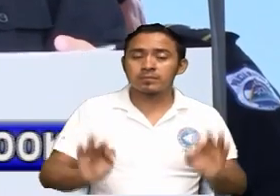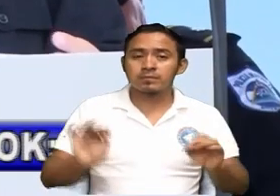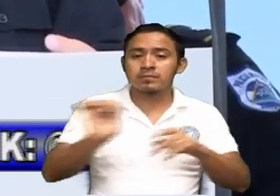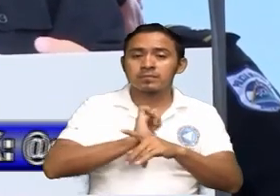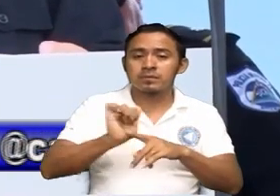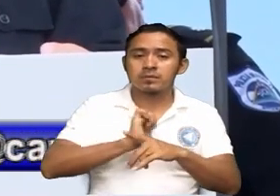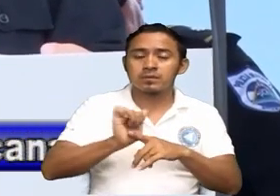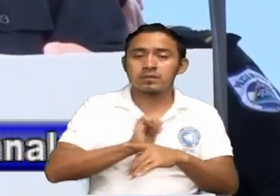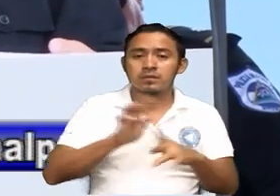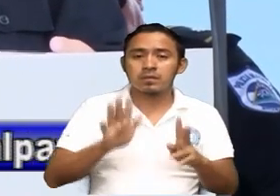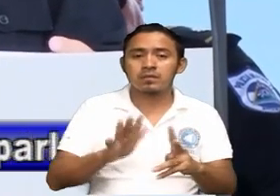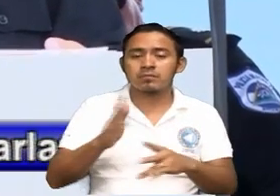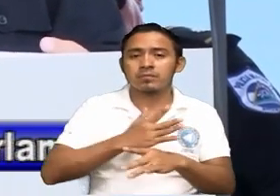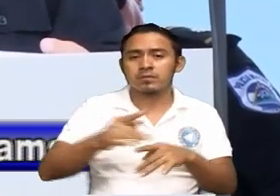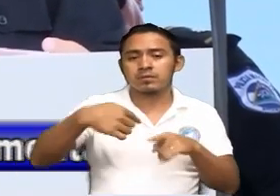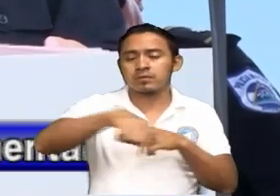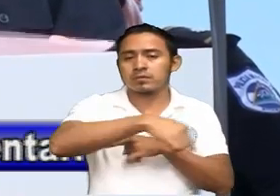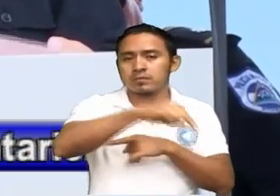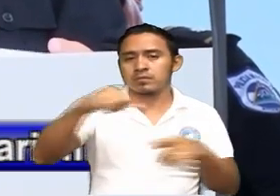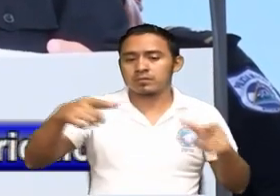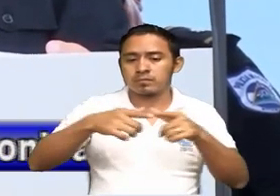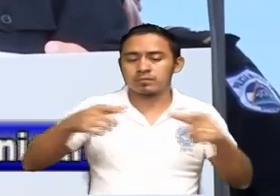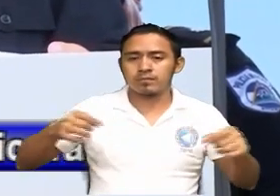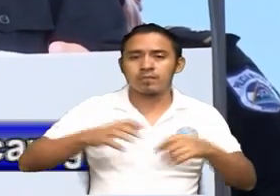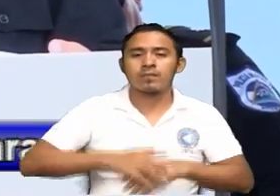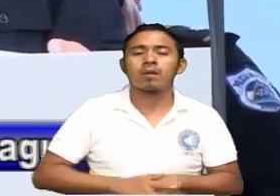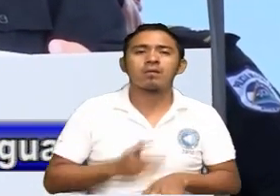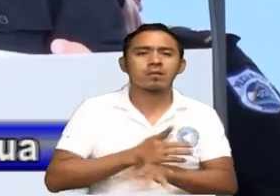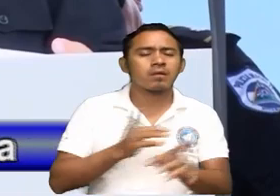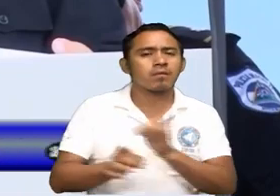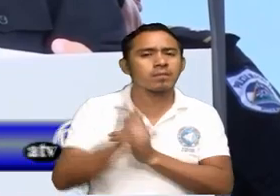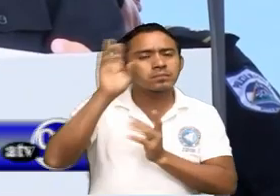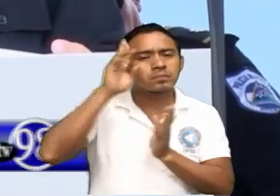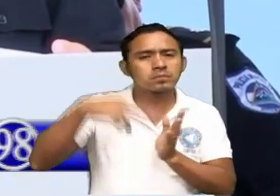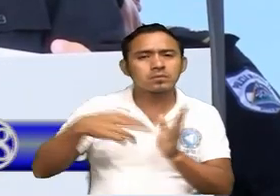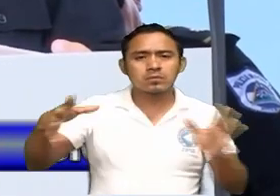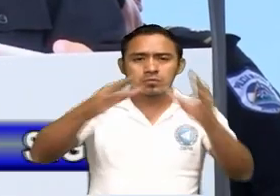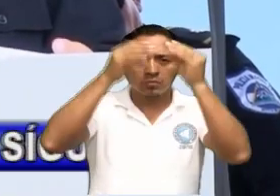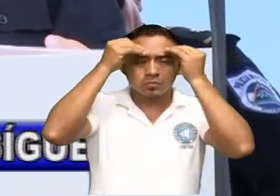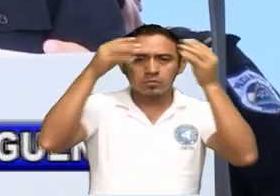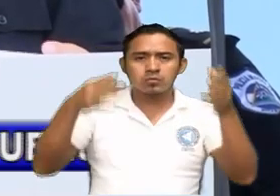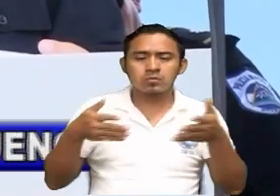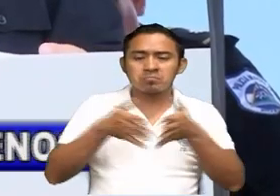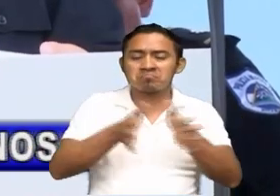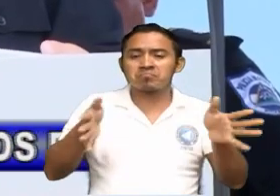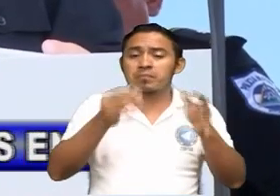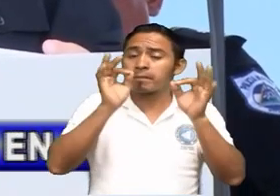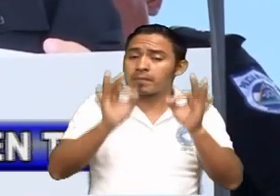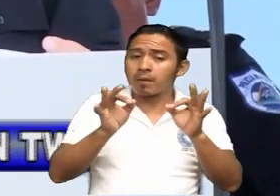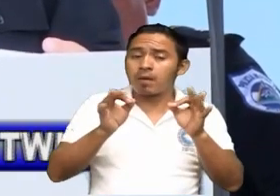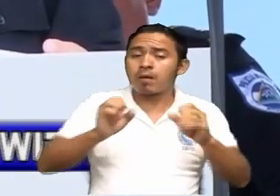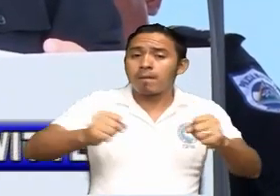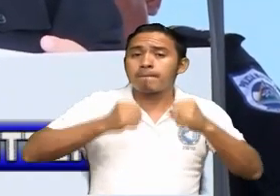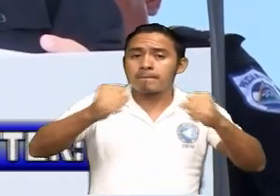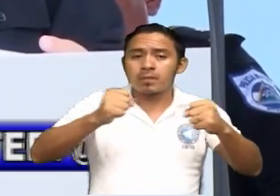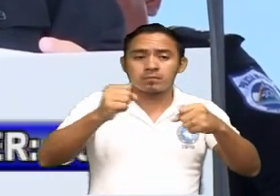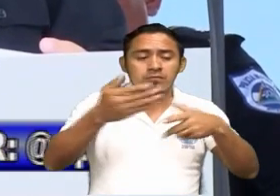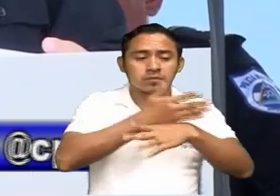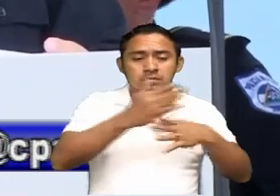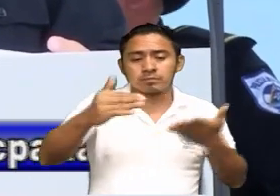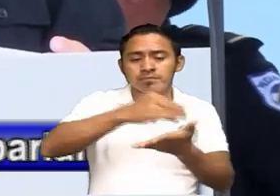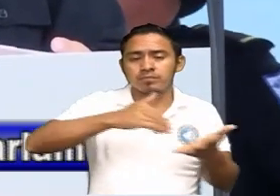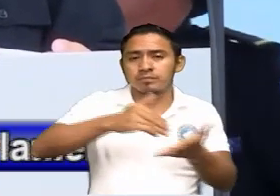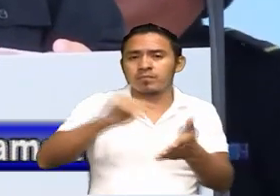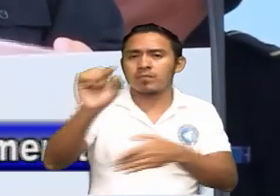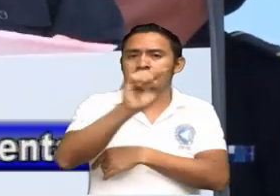práctica académica en los distritos de Managua. Debemos mencionar que este curso estaba orientado al fortalecimiento de las unidades cinófilas